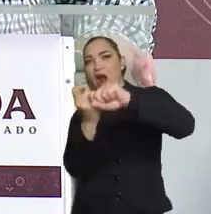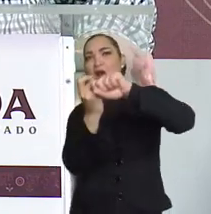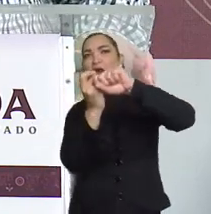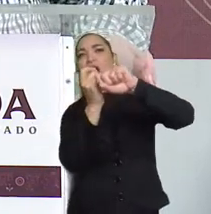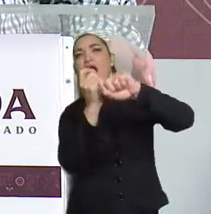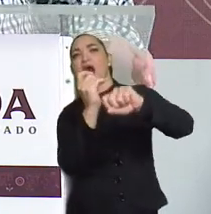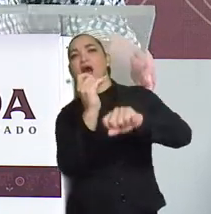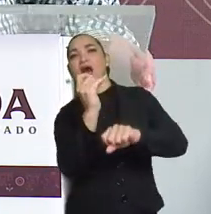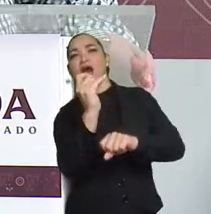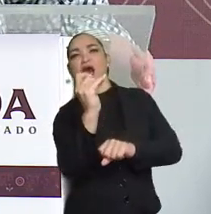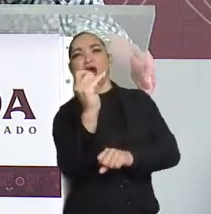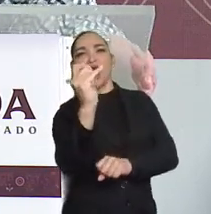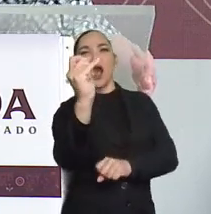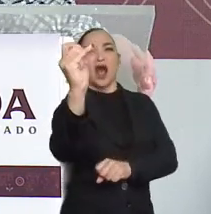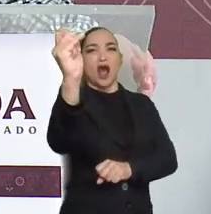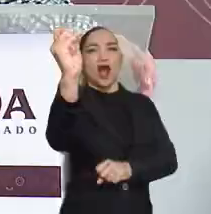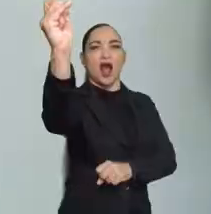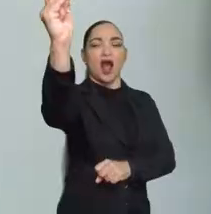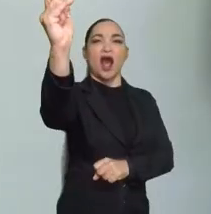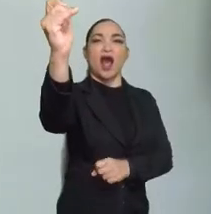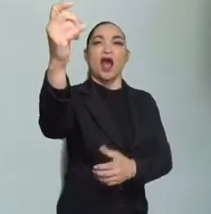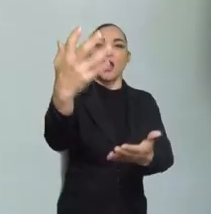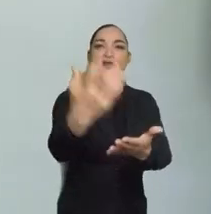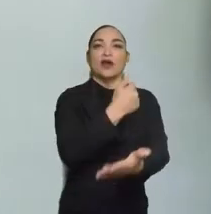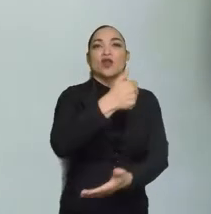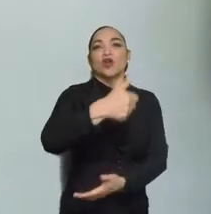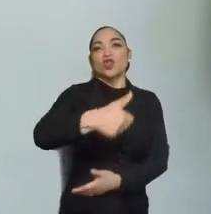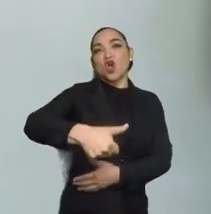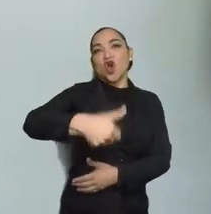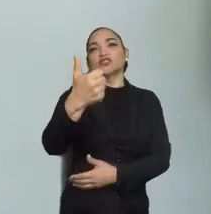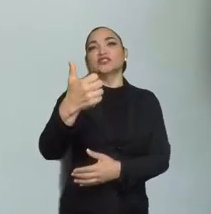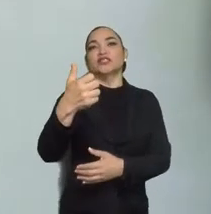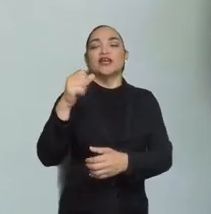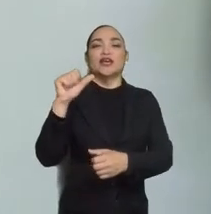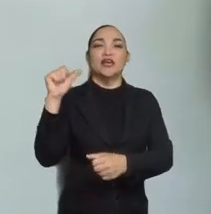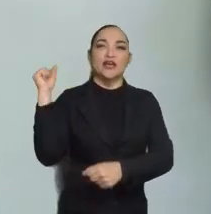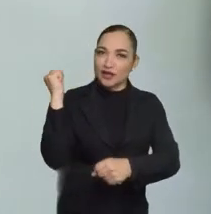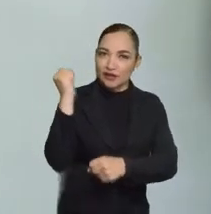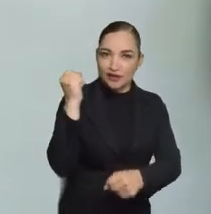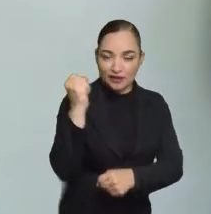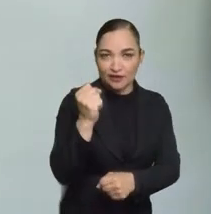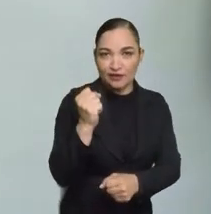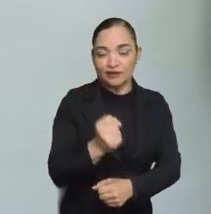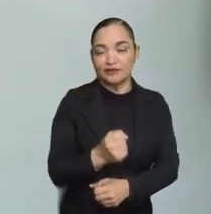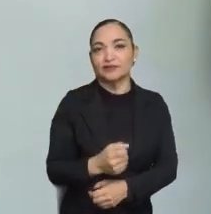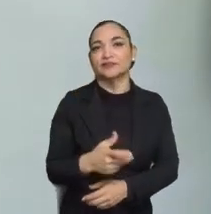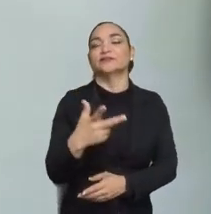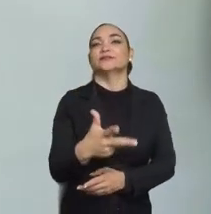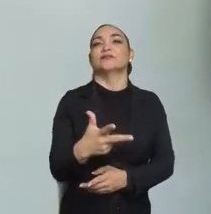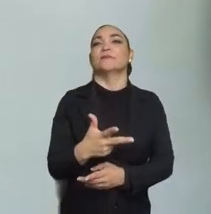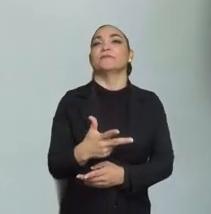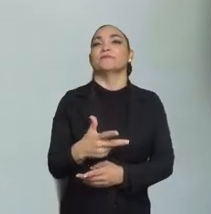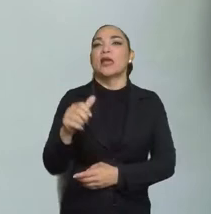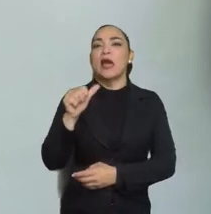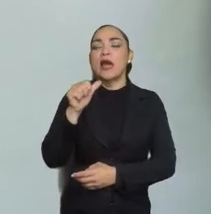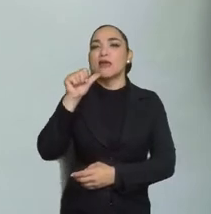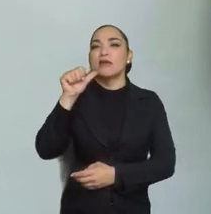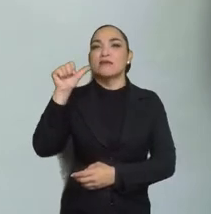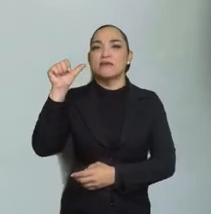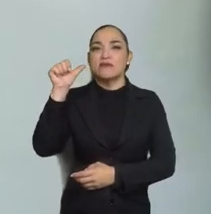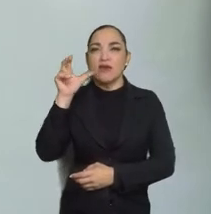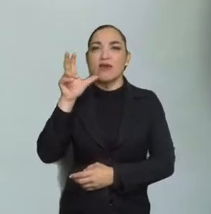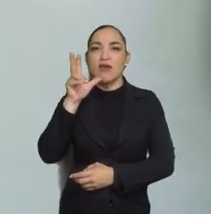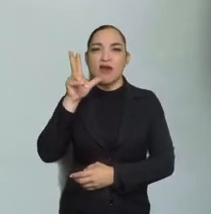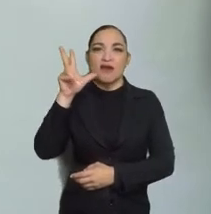Unidos 11 carreras, con dos que hubieran usado ayer, antier, el sábado, para ganarle a Colombia.